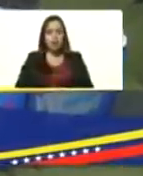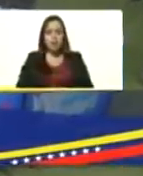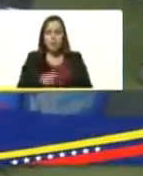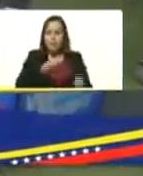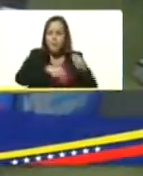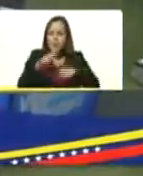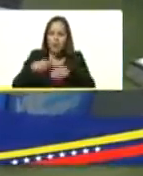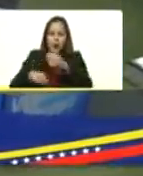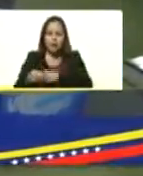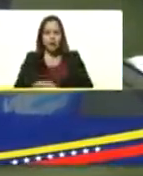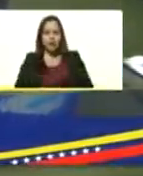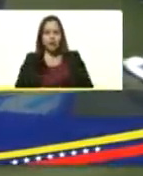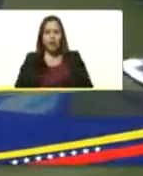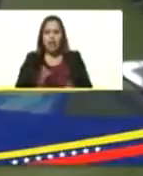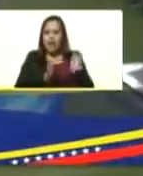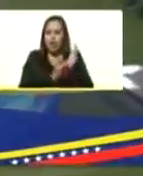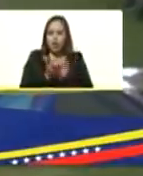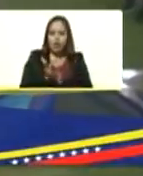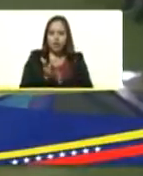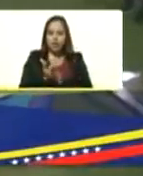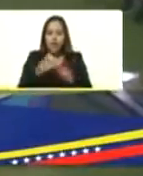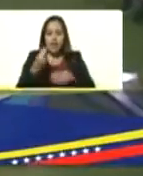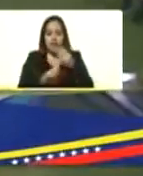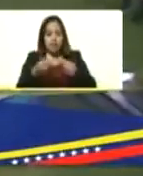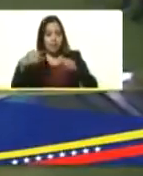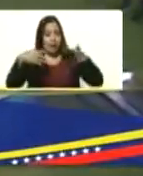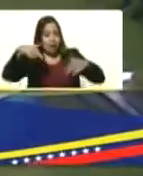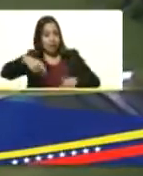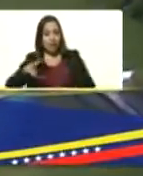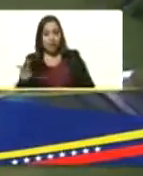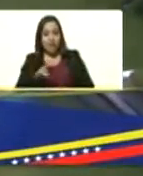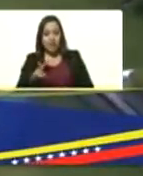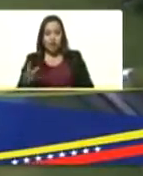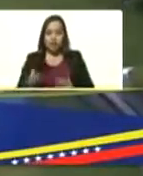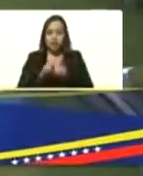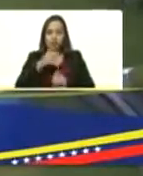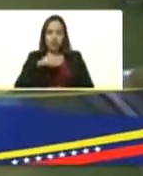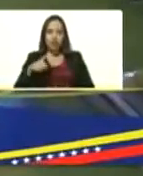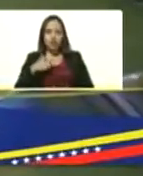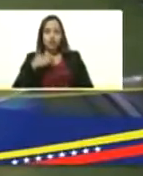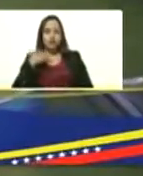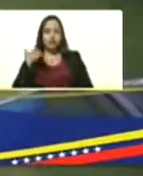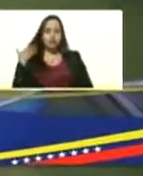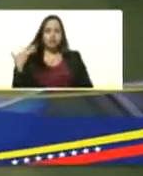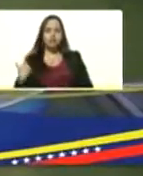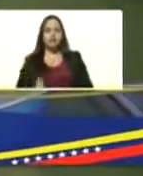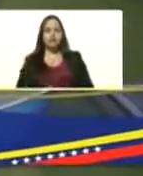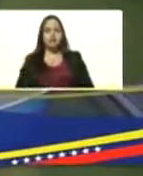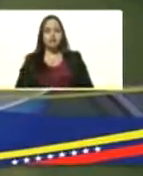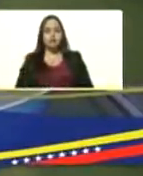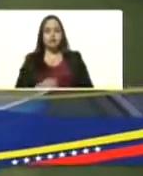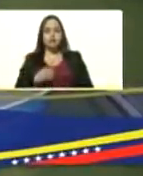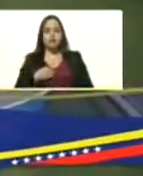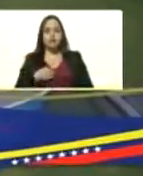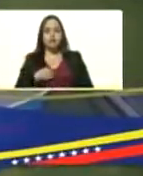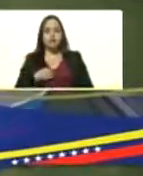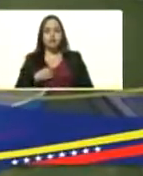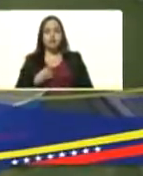cristo redentor aquí en venezuela con nosotros y viendo las ferias del campo soberano